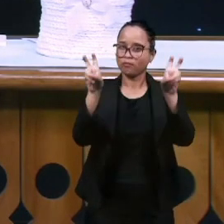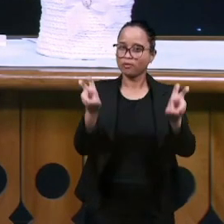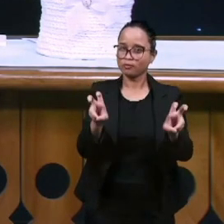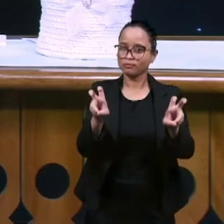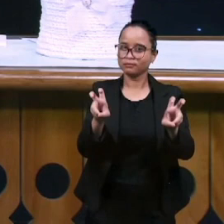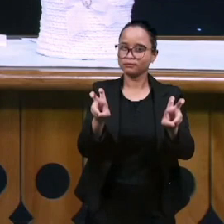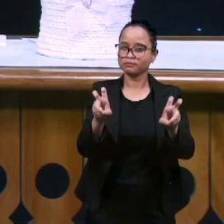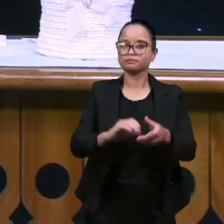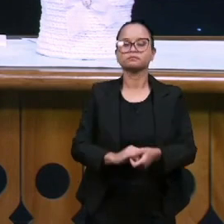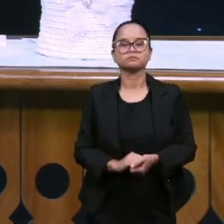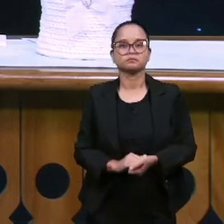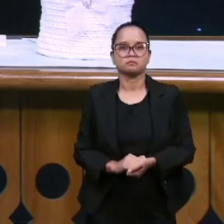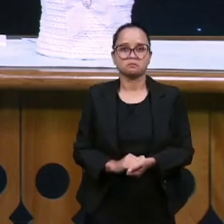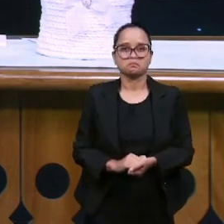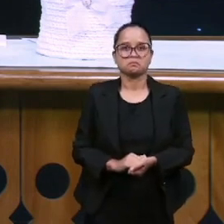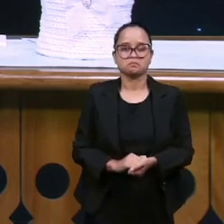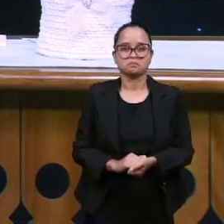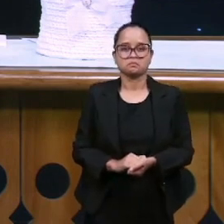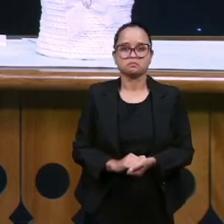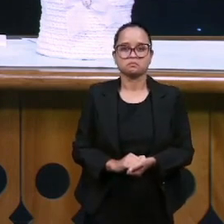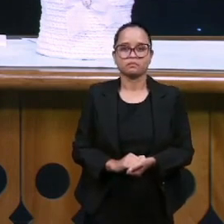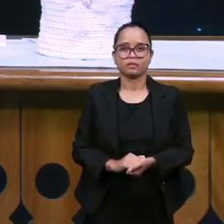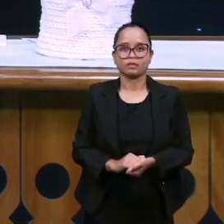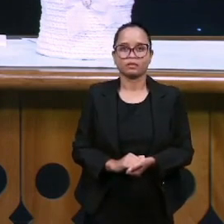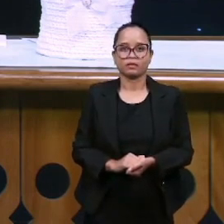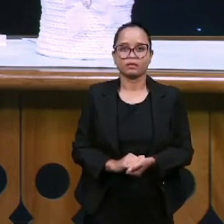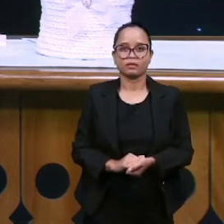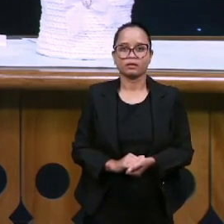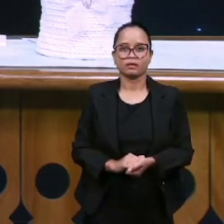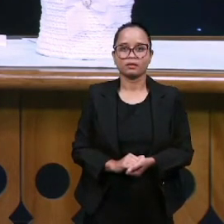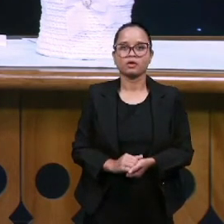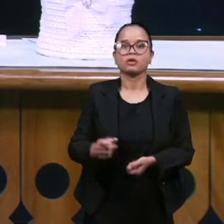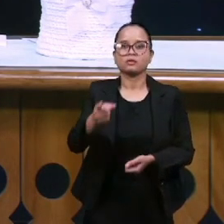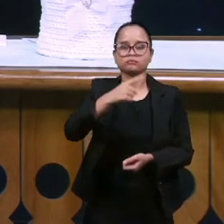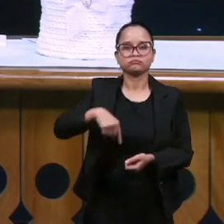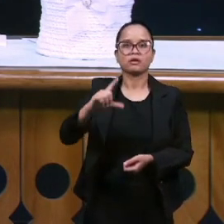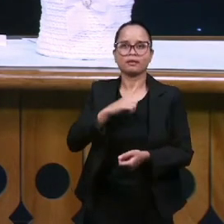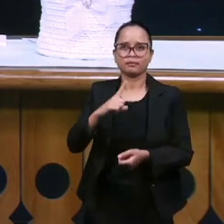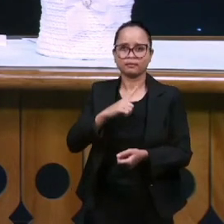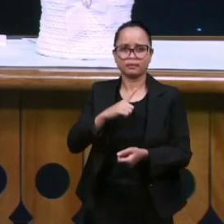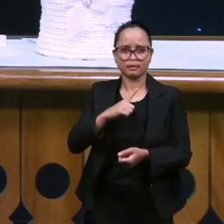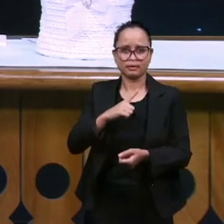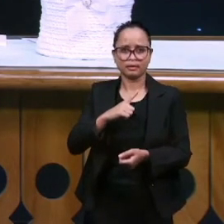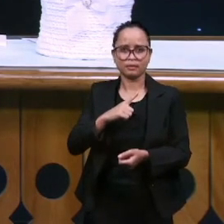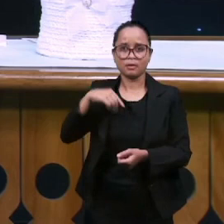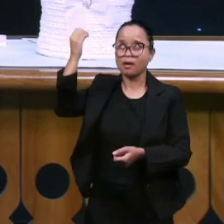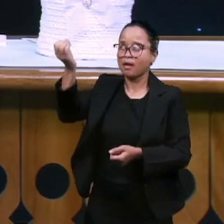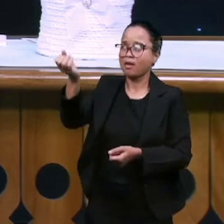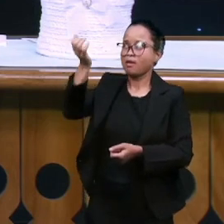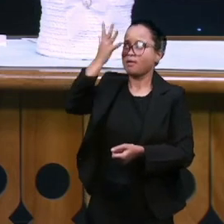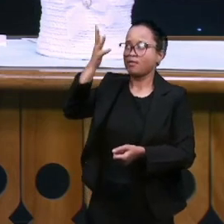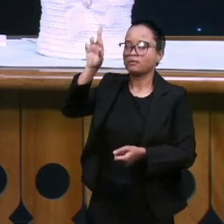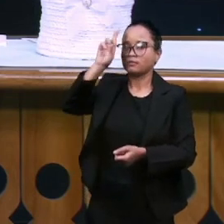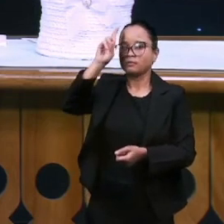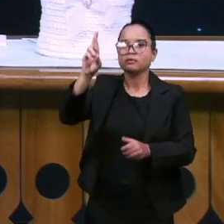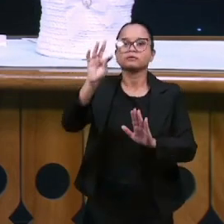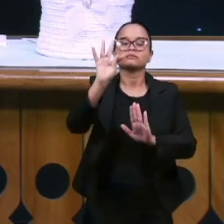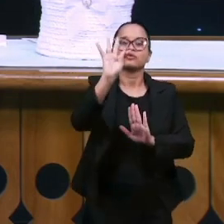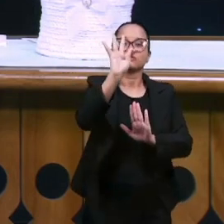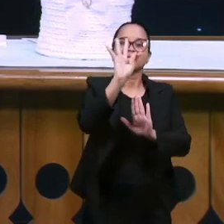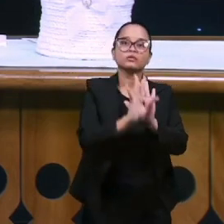El tema que nosotros tenemos por una orientación del Señor está en el